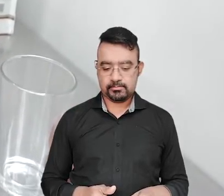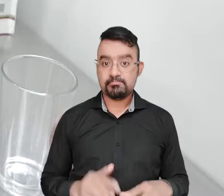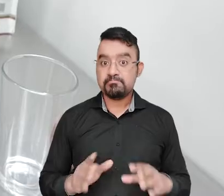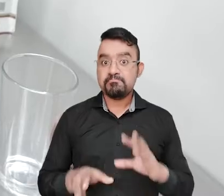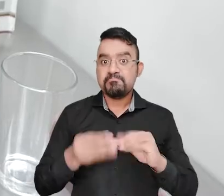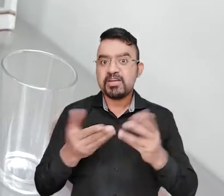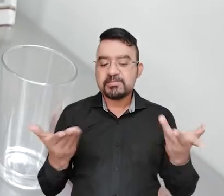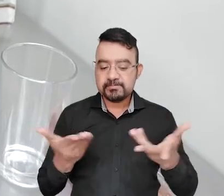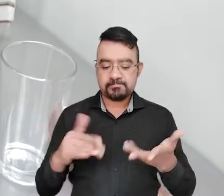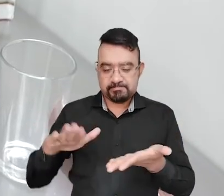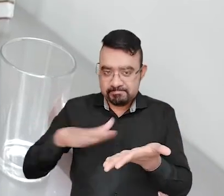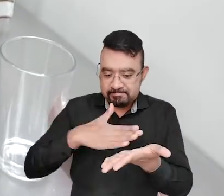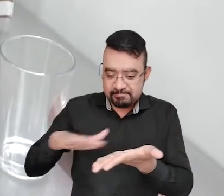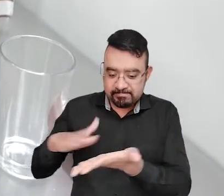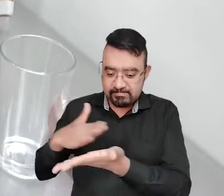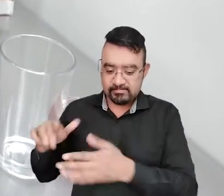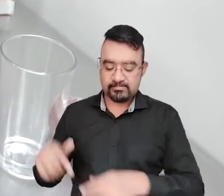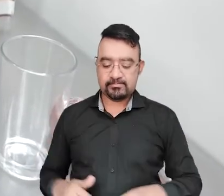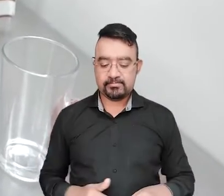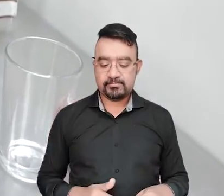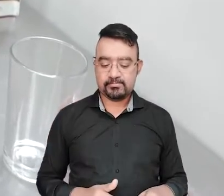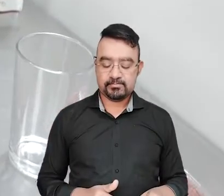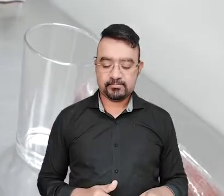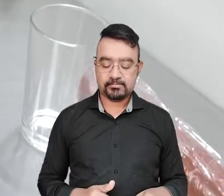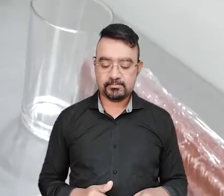pan. Ahora seguimos.